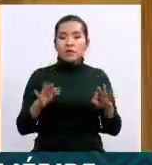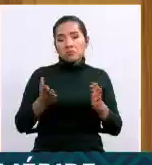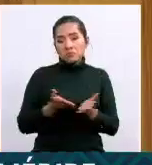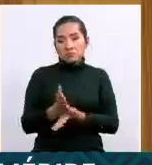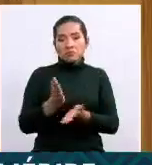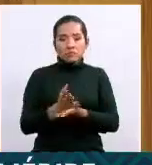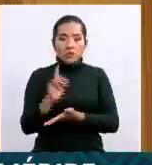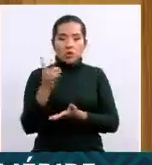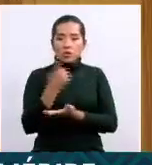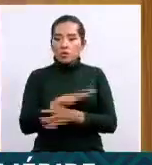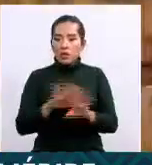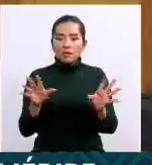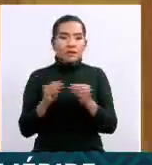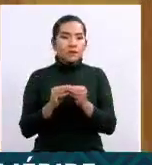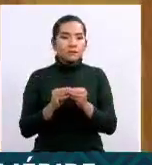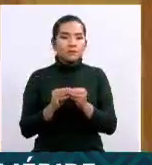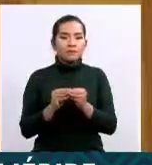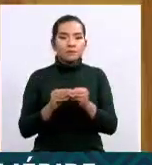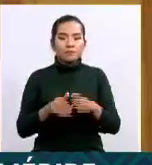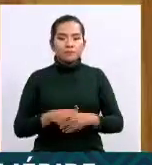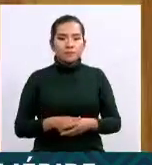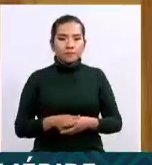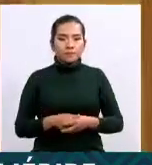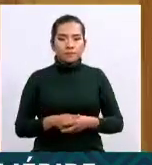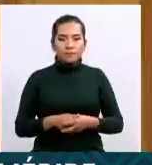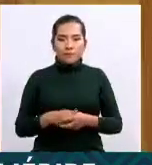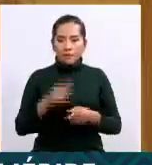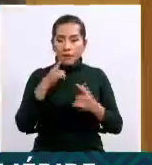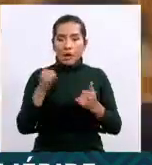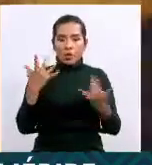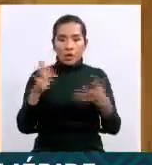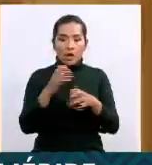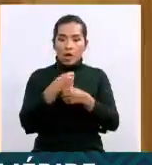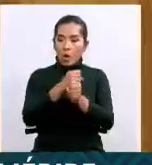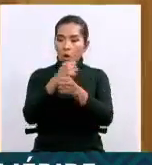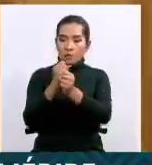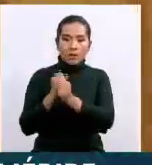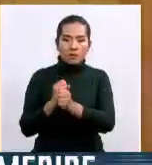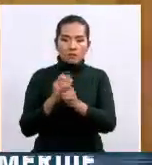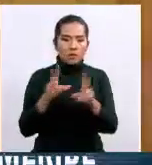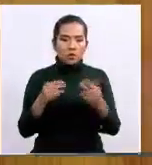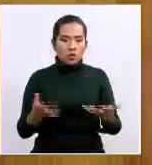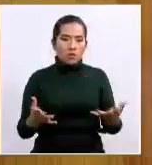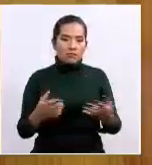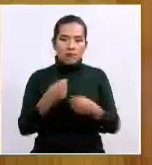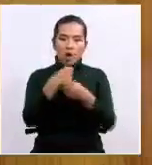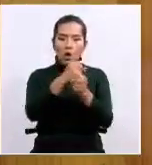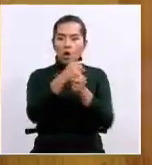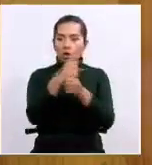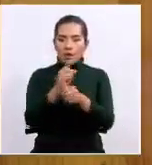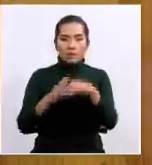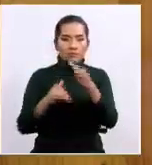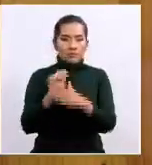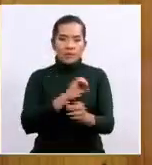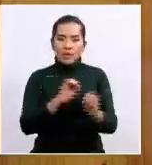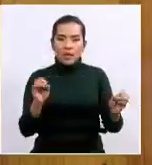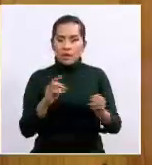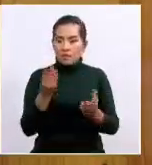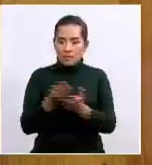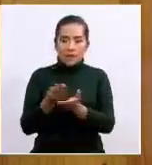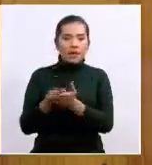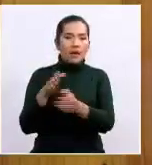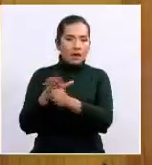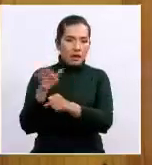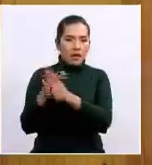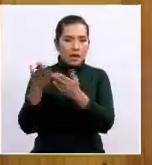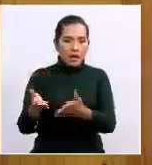es lo que tenemos, nada más. No tenemos los paseños obras. No hay obras. No hay obras, es una decepción, porque hay plata, lo que no hay las